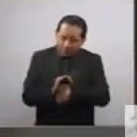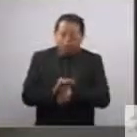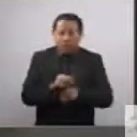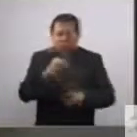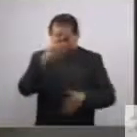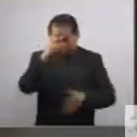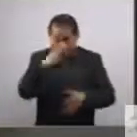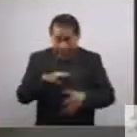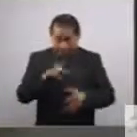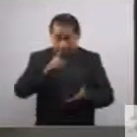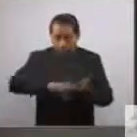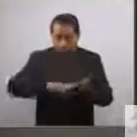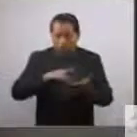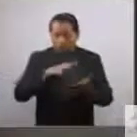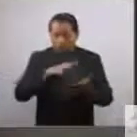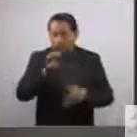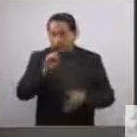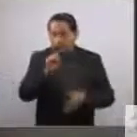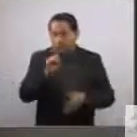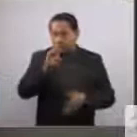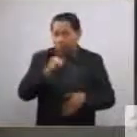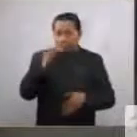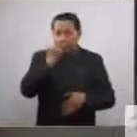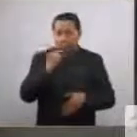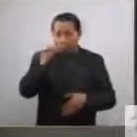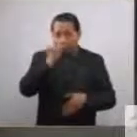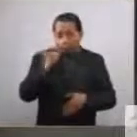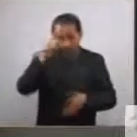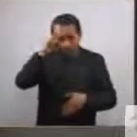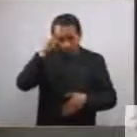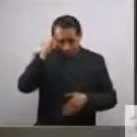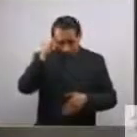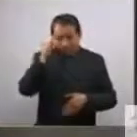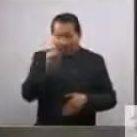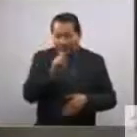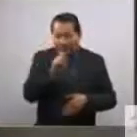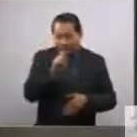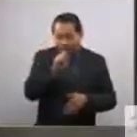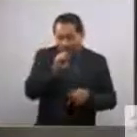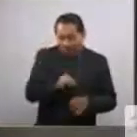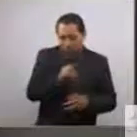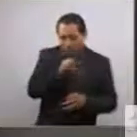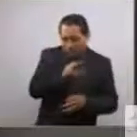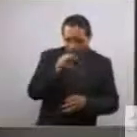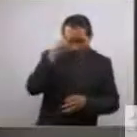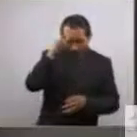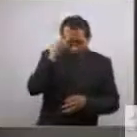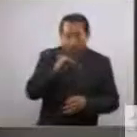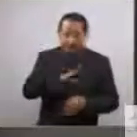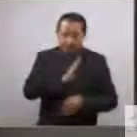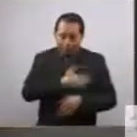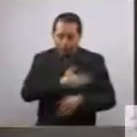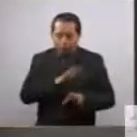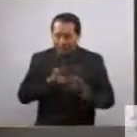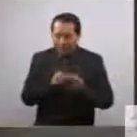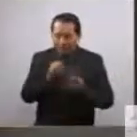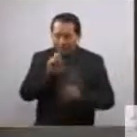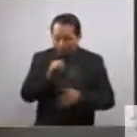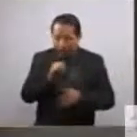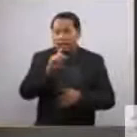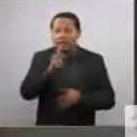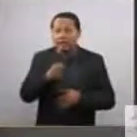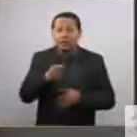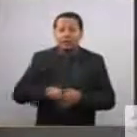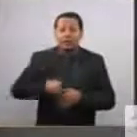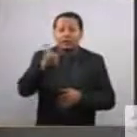México cuenta con 69 lenguas nacionales, 68 indígenas y el español, por lo que se encuentra entre las